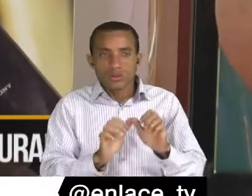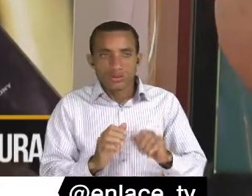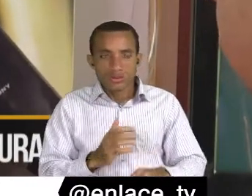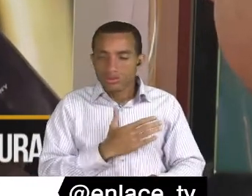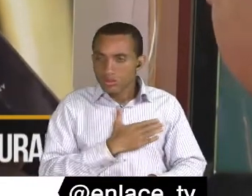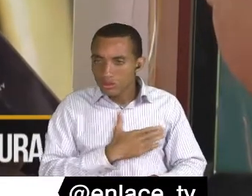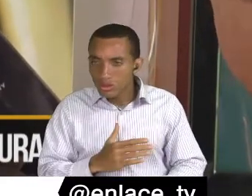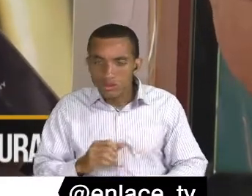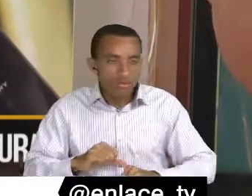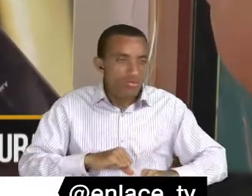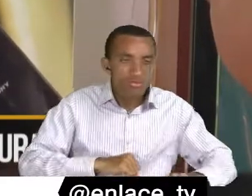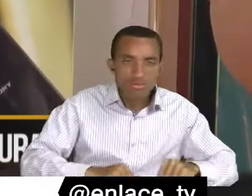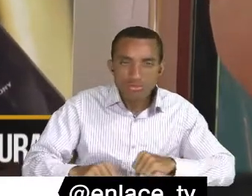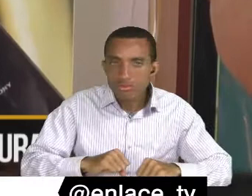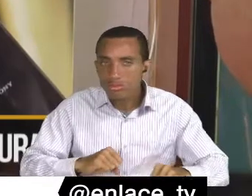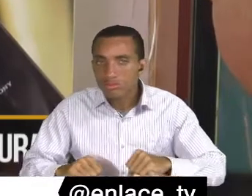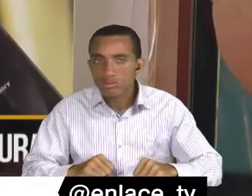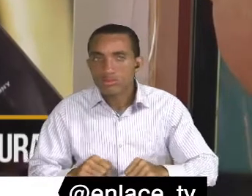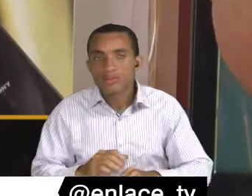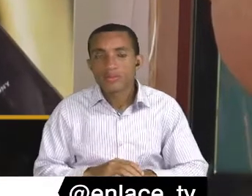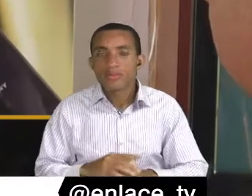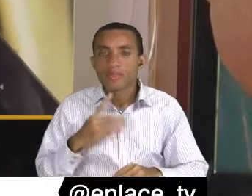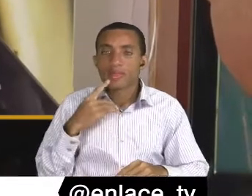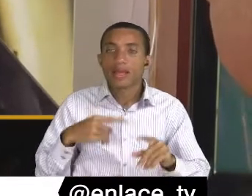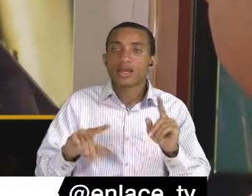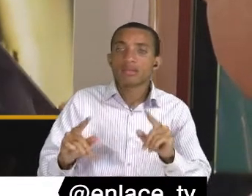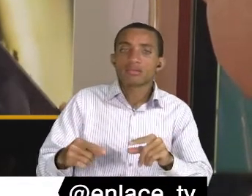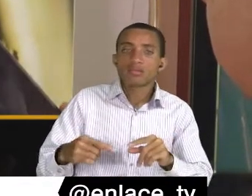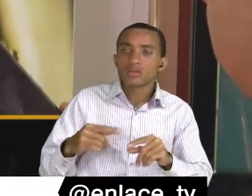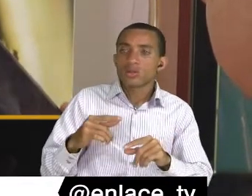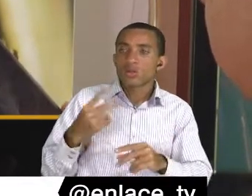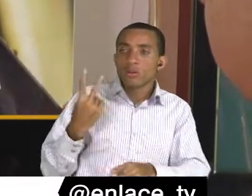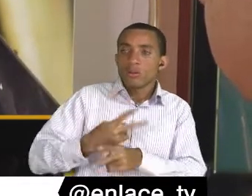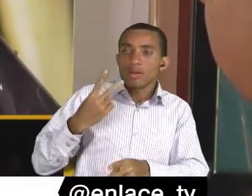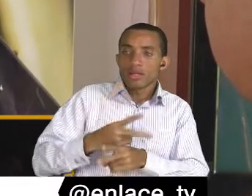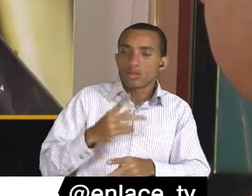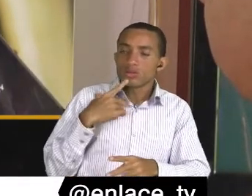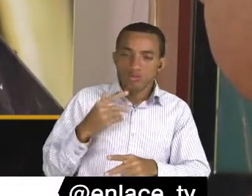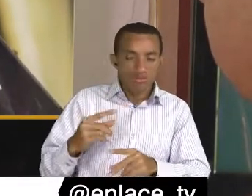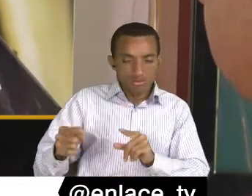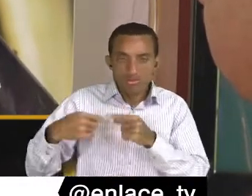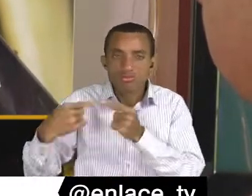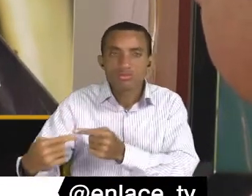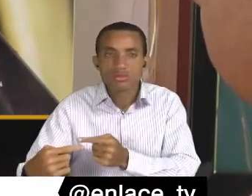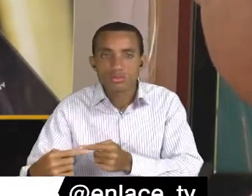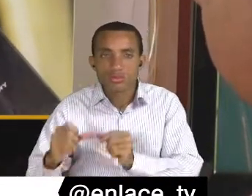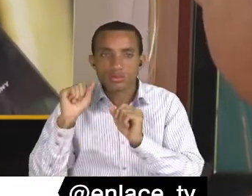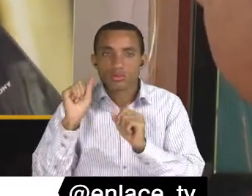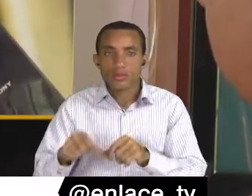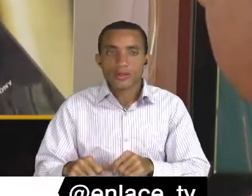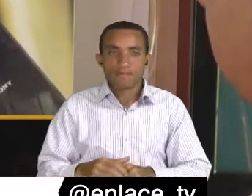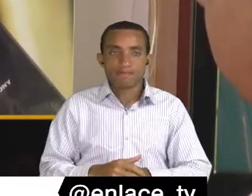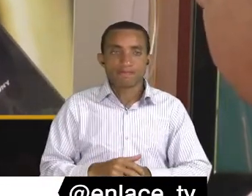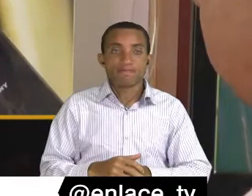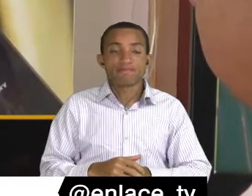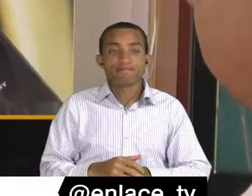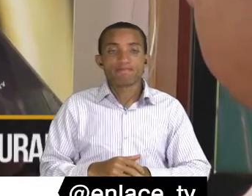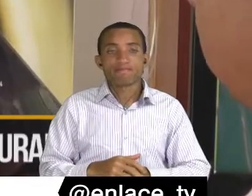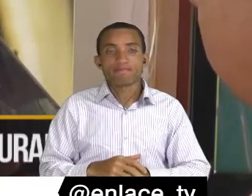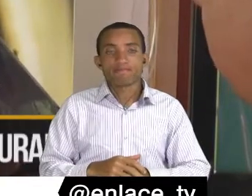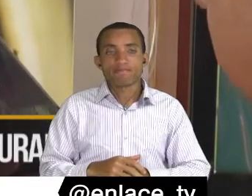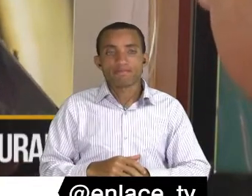operativa para hacerle frente a esos flagelos de inseguridad que han ocasionado y que